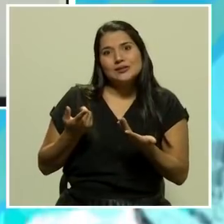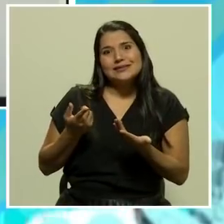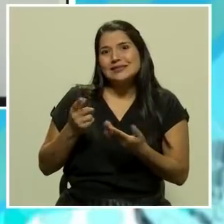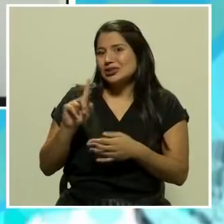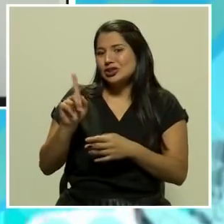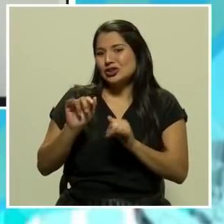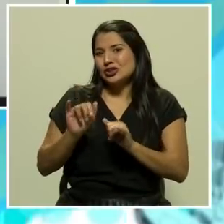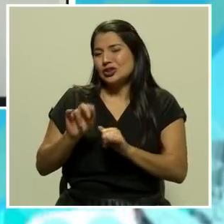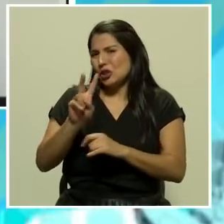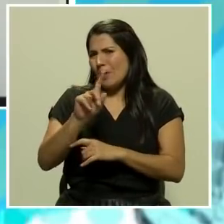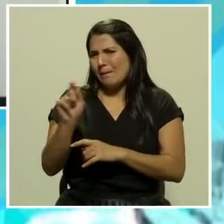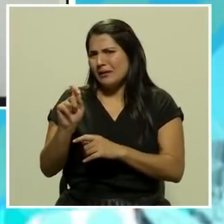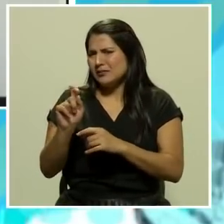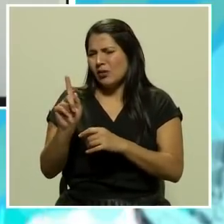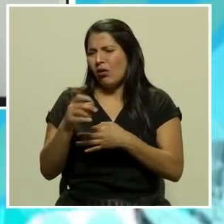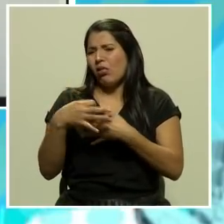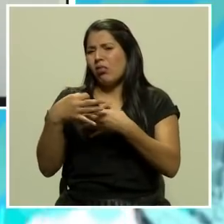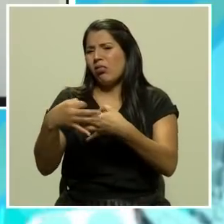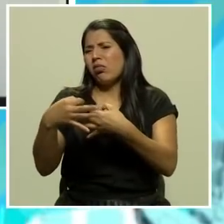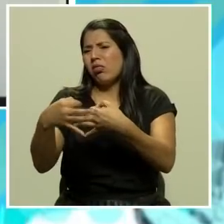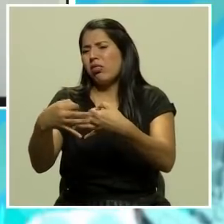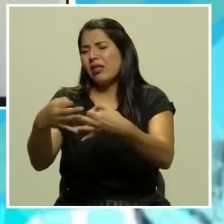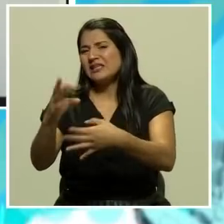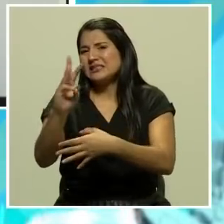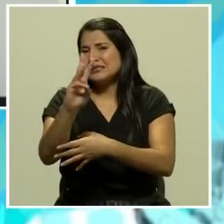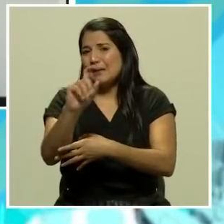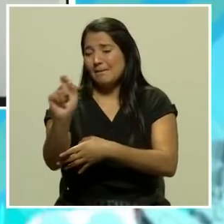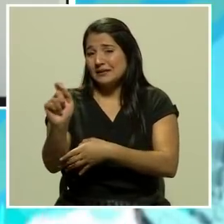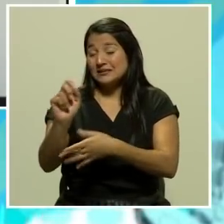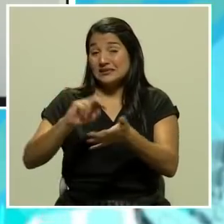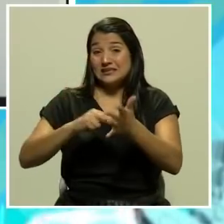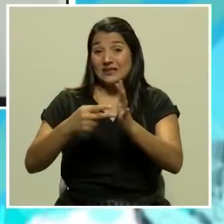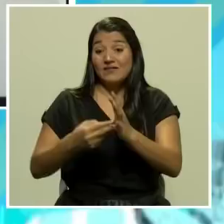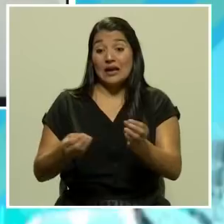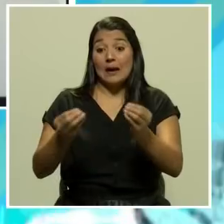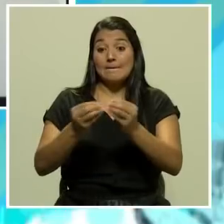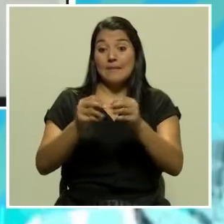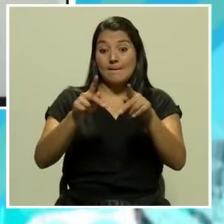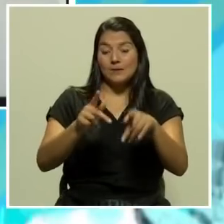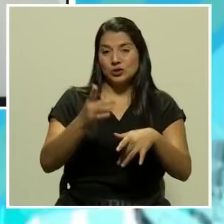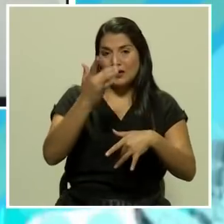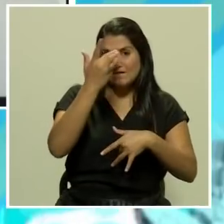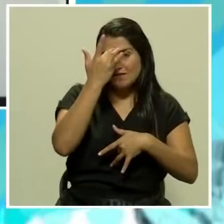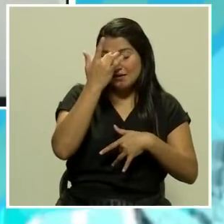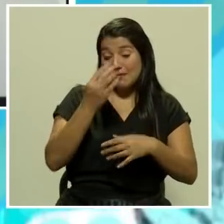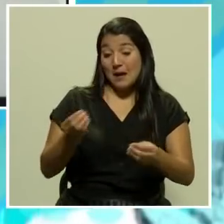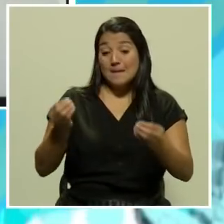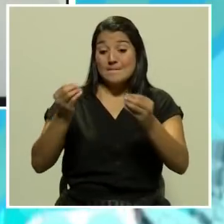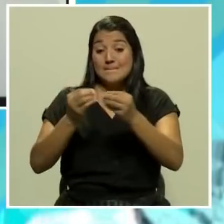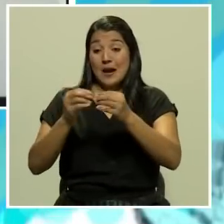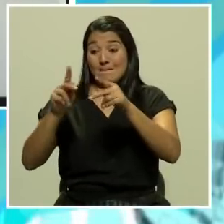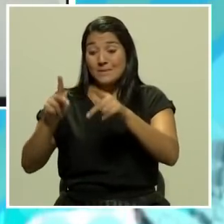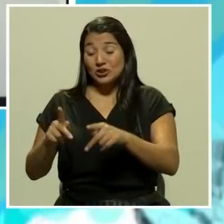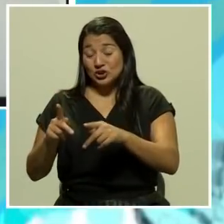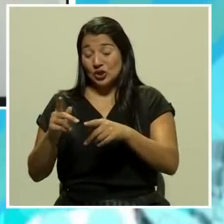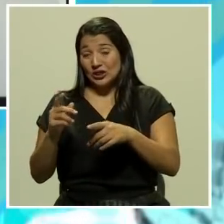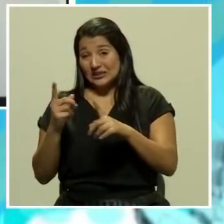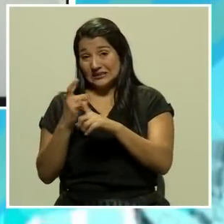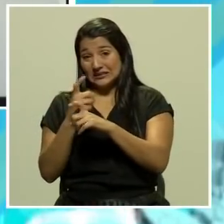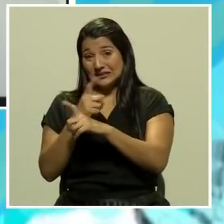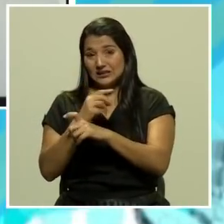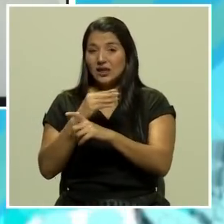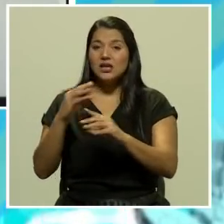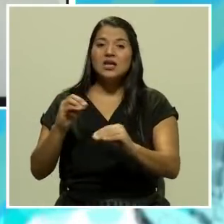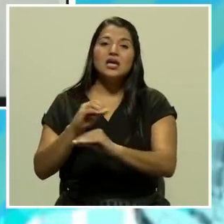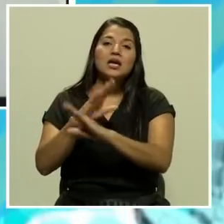durar 2 meses, no va a durar 6 meses. Entonces vamos a tener más enfermos, más complicados y por supuesto